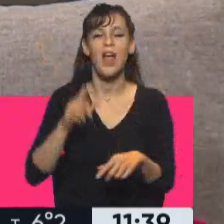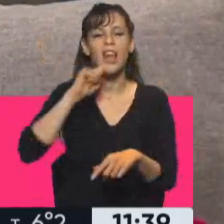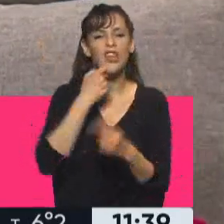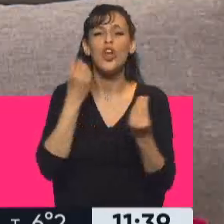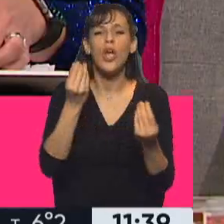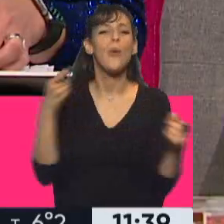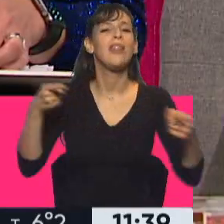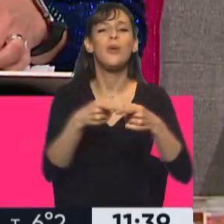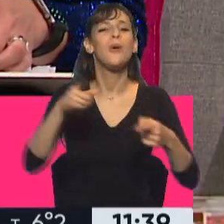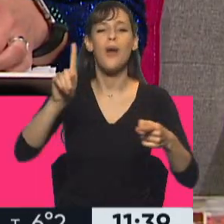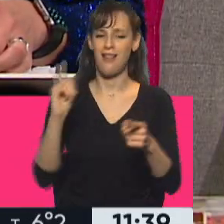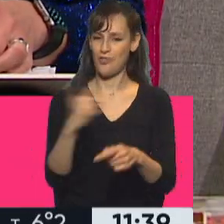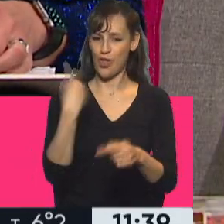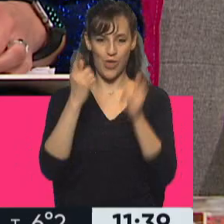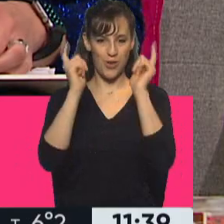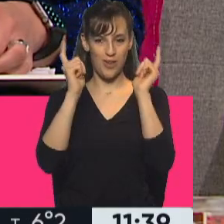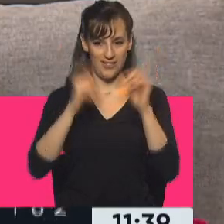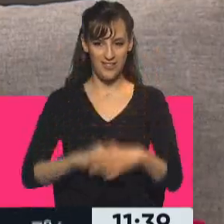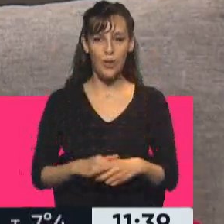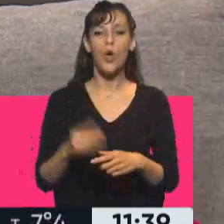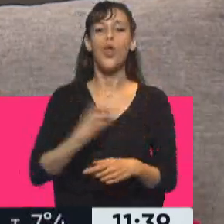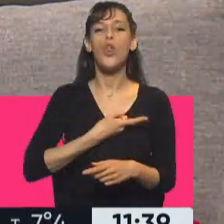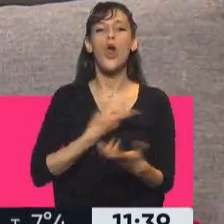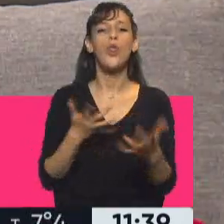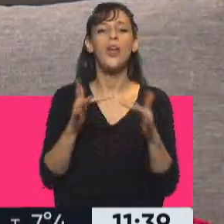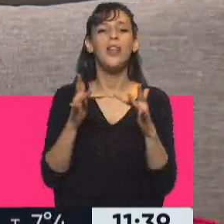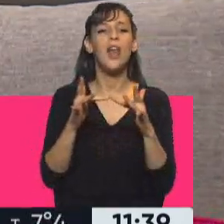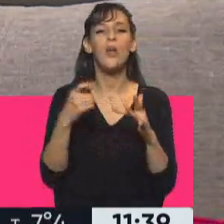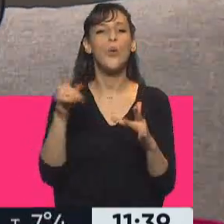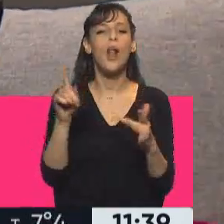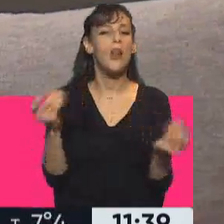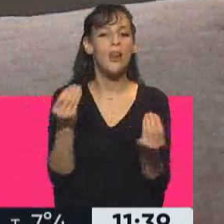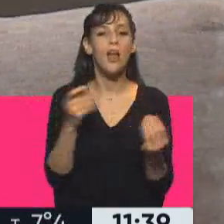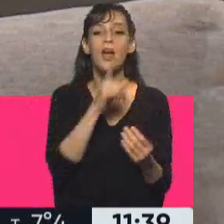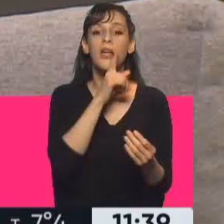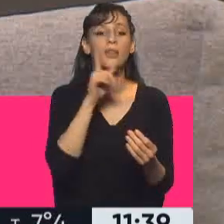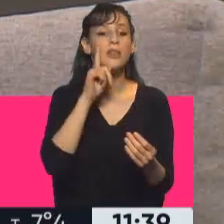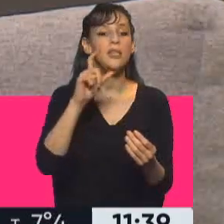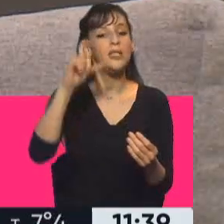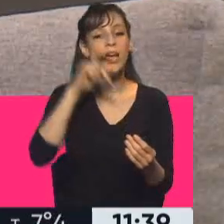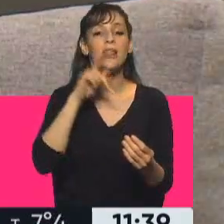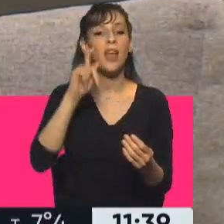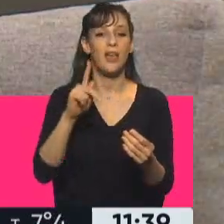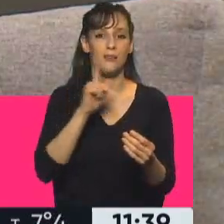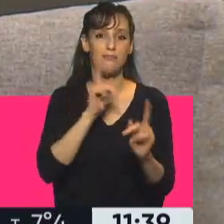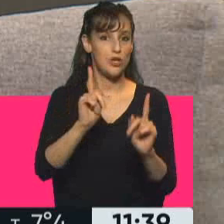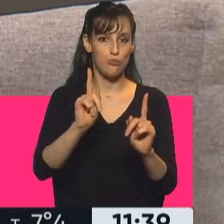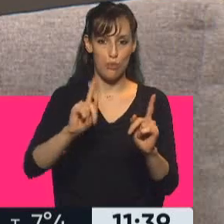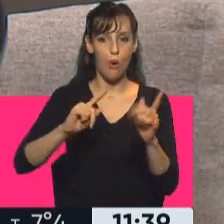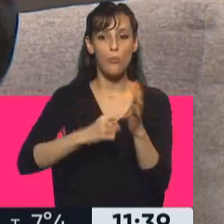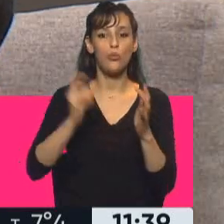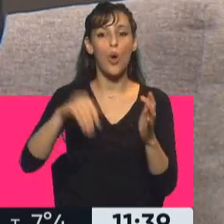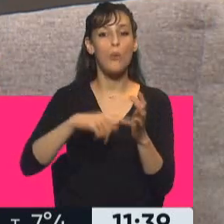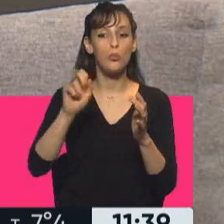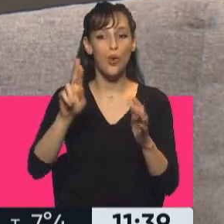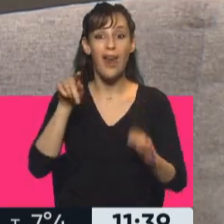El streaming, ¿por dónde sale? Así que bueno. ¿En qué plataforma sale el streaming? El streaming por Ticketek, por Ticketek.com.ar. La plataforma es ellos mismos. Ellos